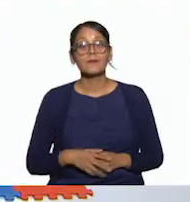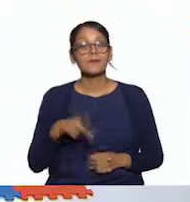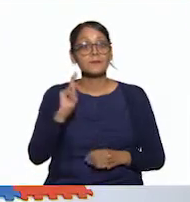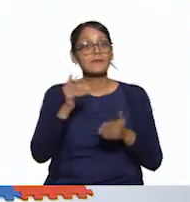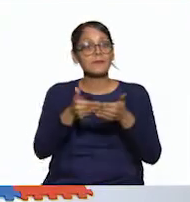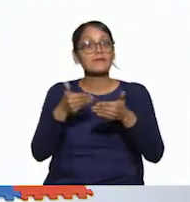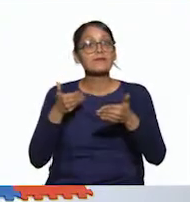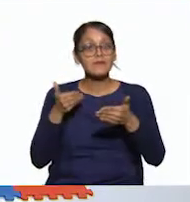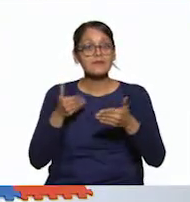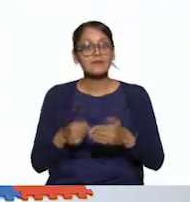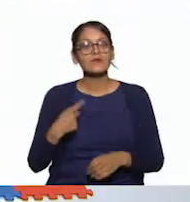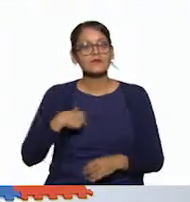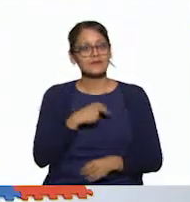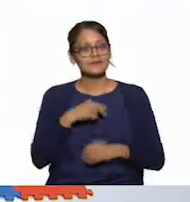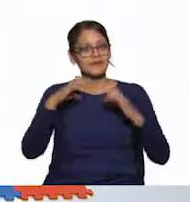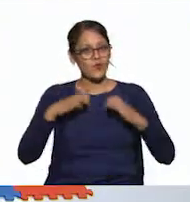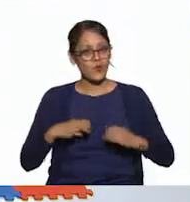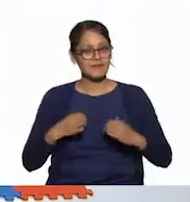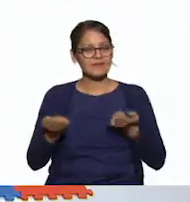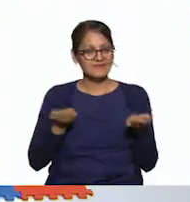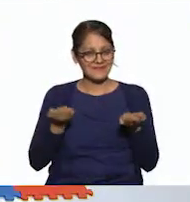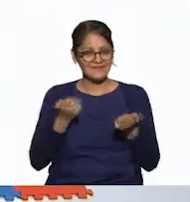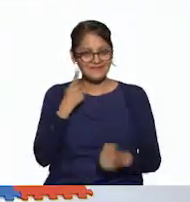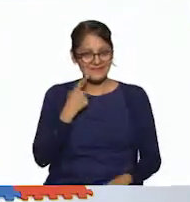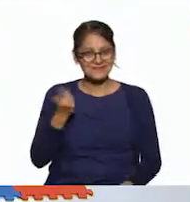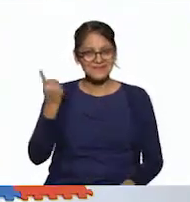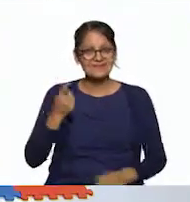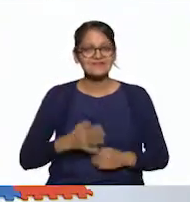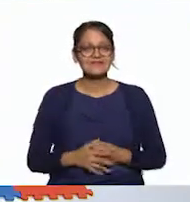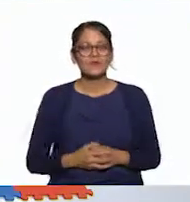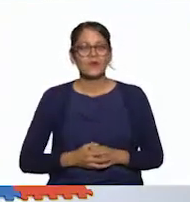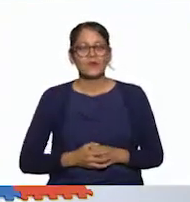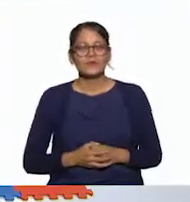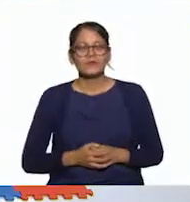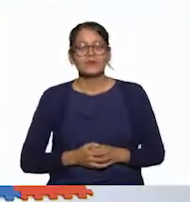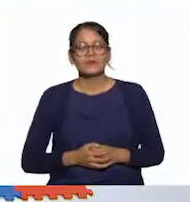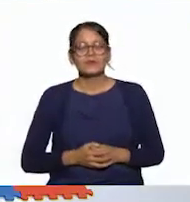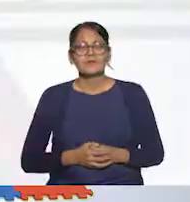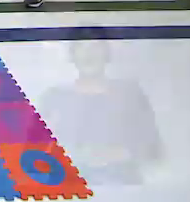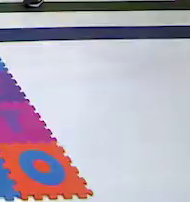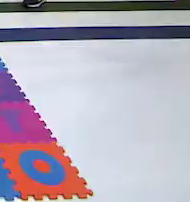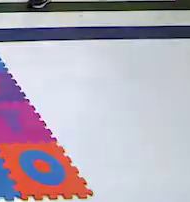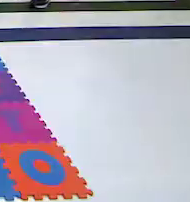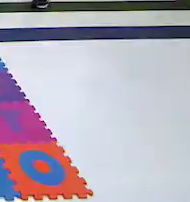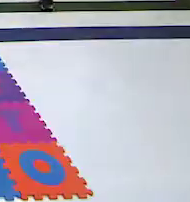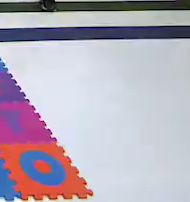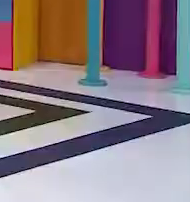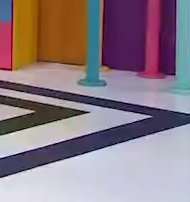Pero antes, vamos a movernos, de eso se trata. En nuestra kinesfera.